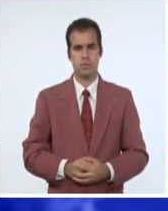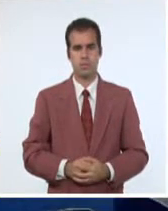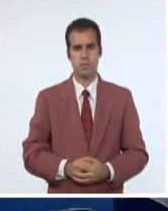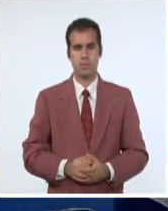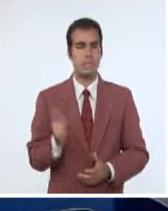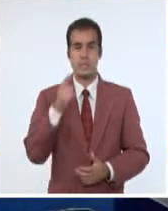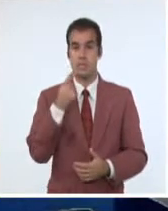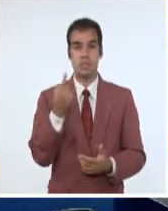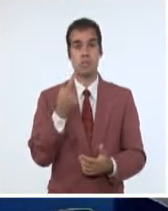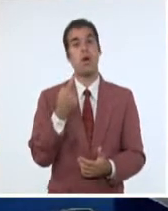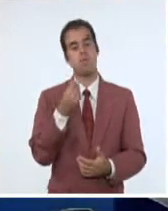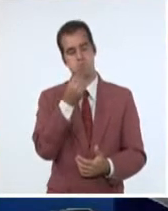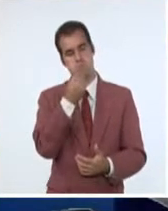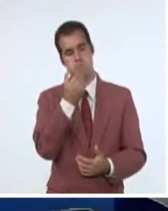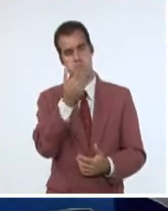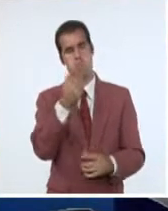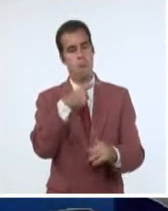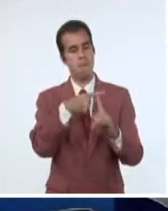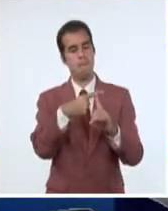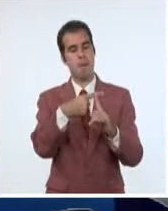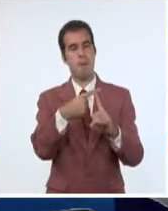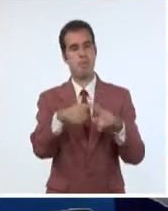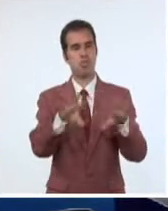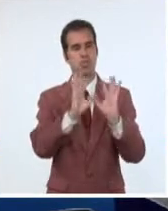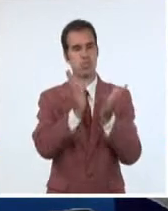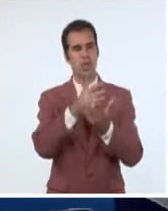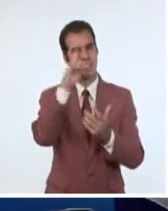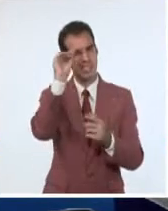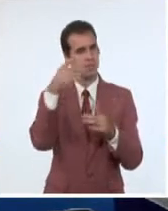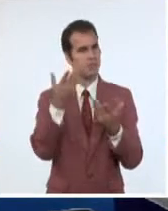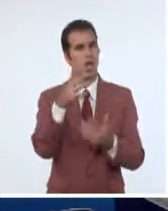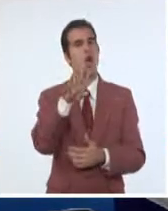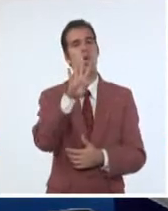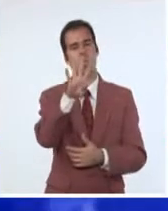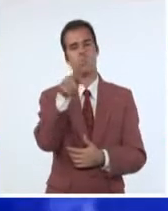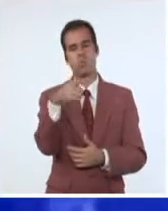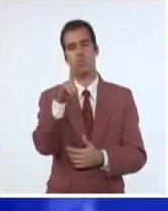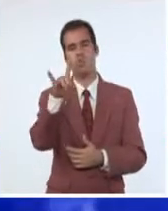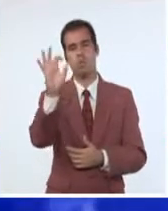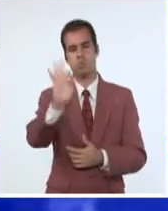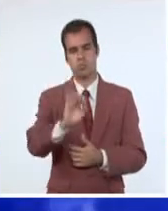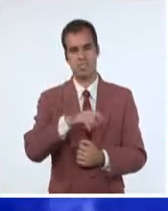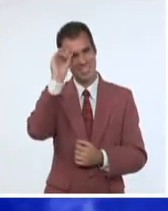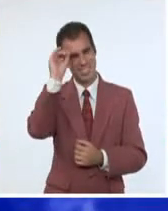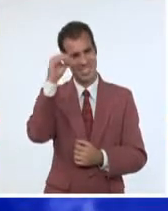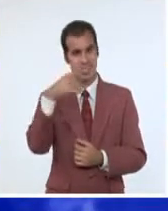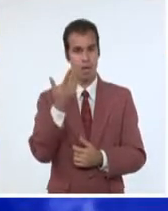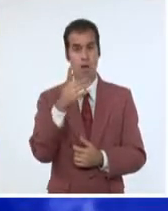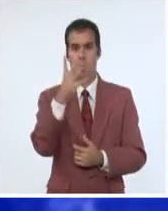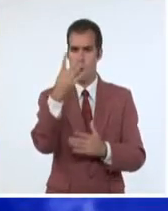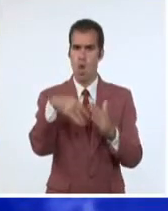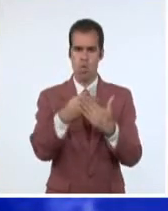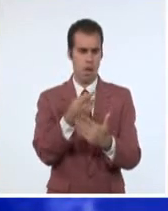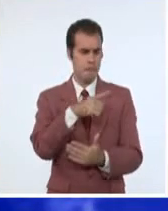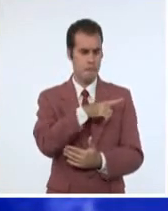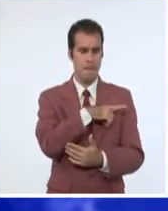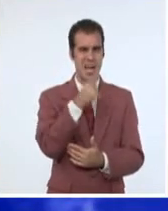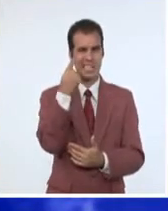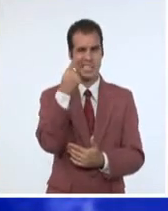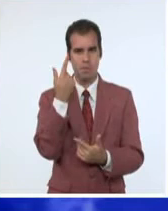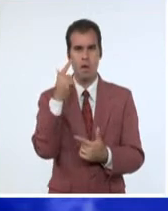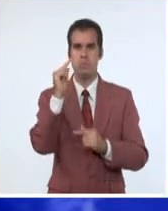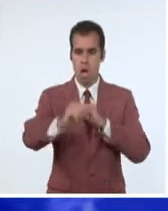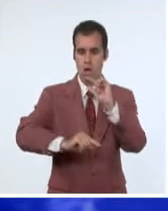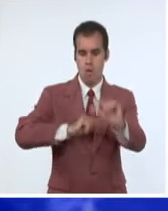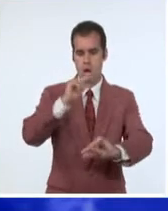la positividad sea del 4,9%, por debajo de 5. Llevamos 4 días disminuyendo